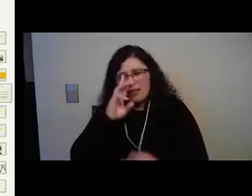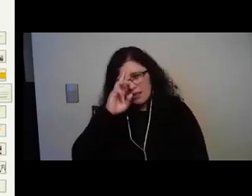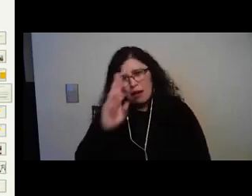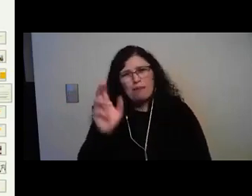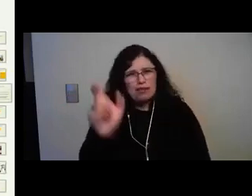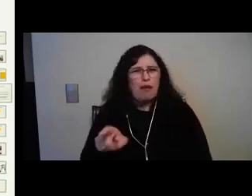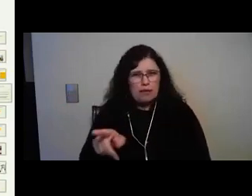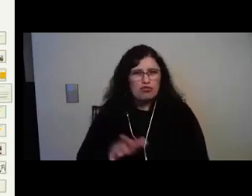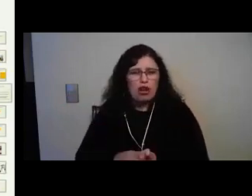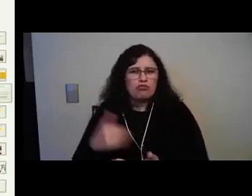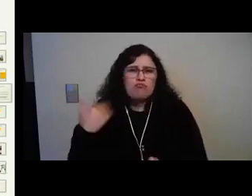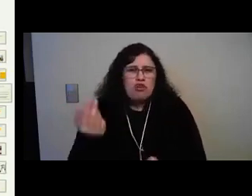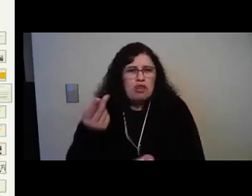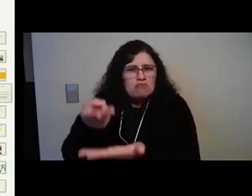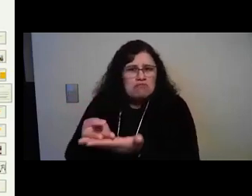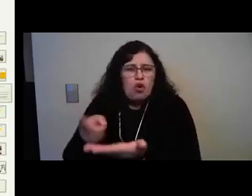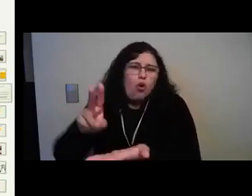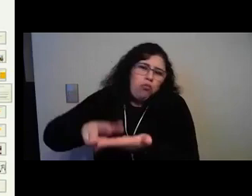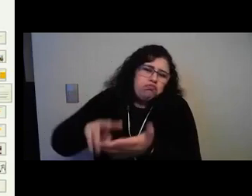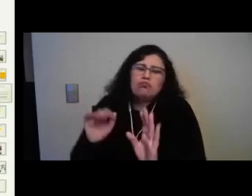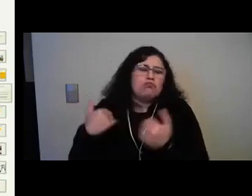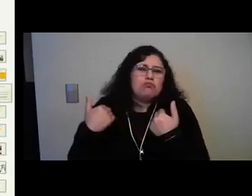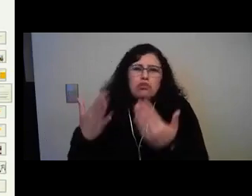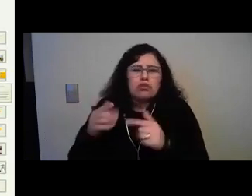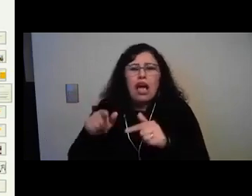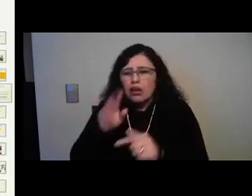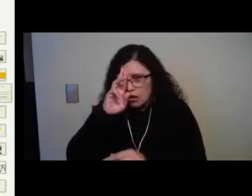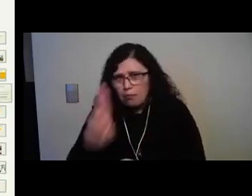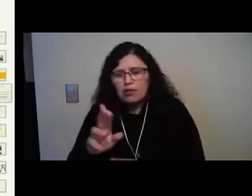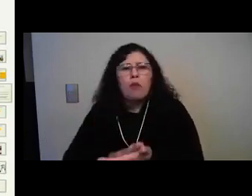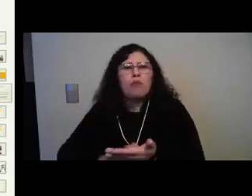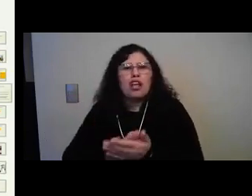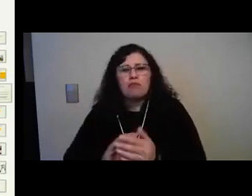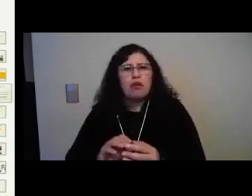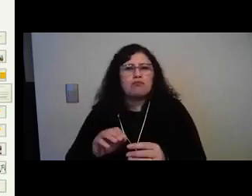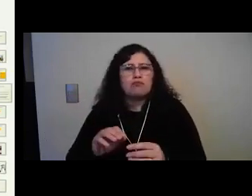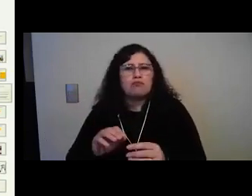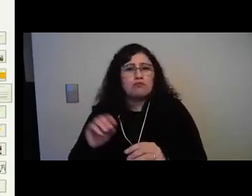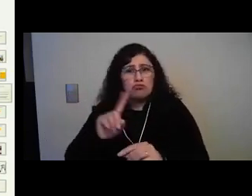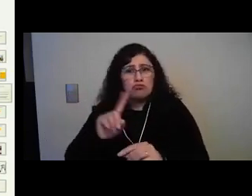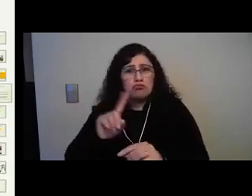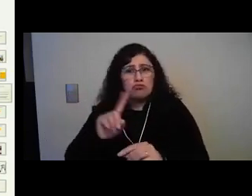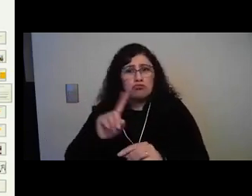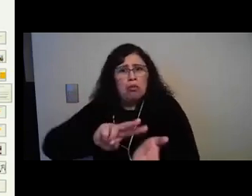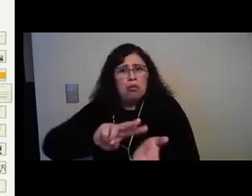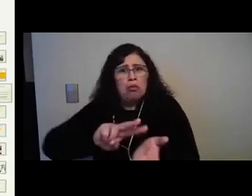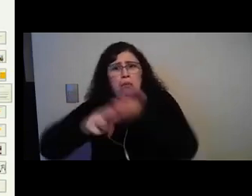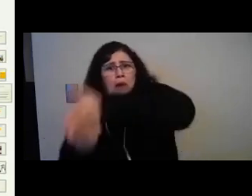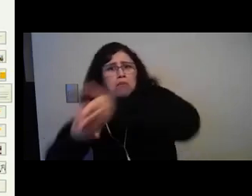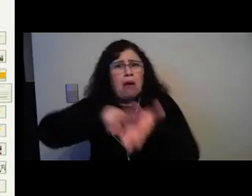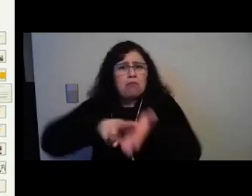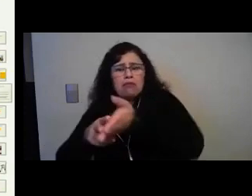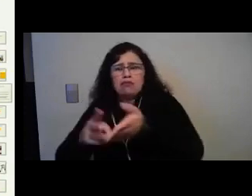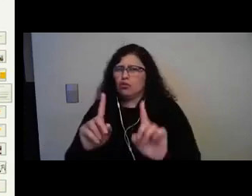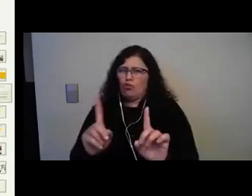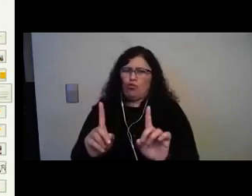¿ya? Para nadie es grato, ¿cierto? Que lo tomen y lo giren a uno sin que le digan nada. Entonces, la anticipación